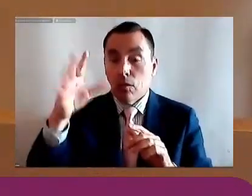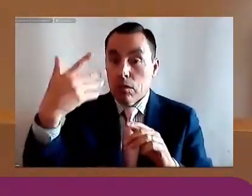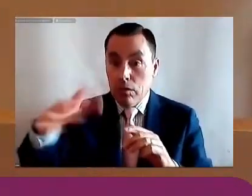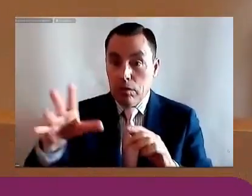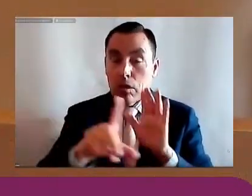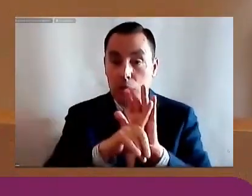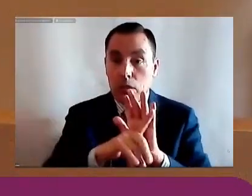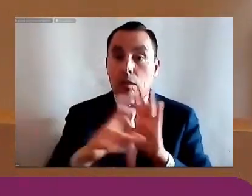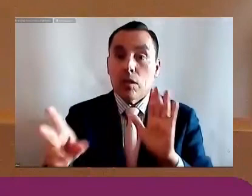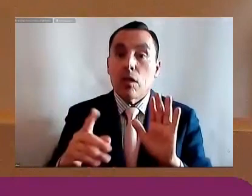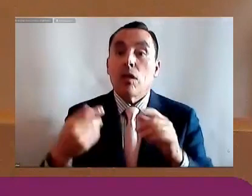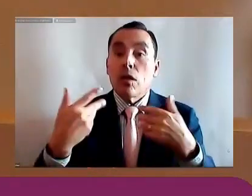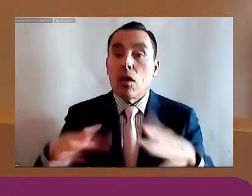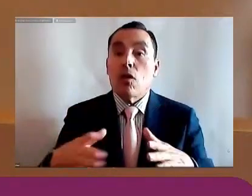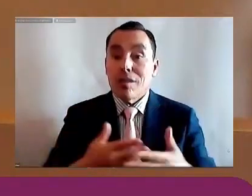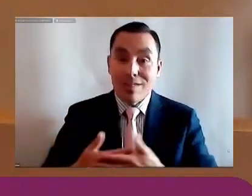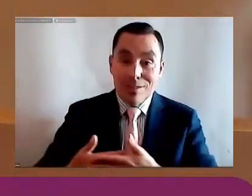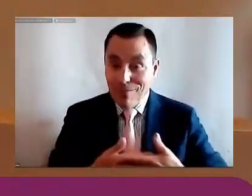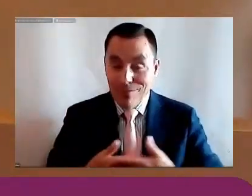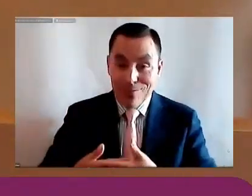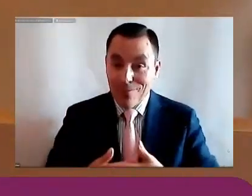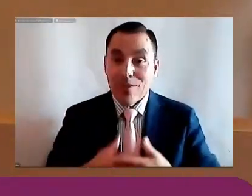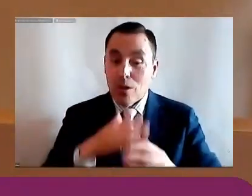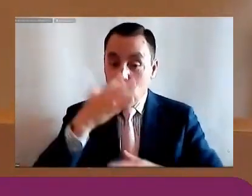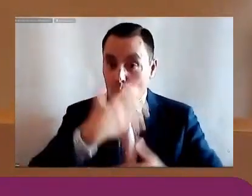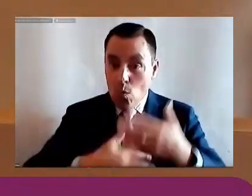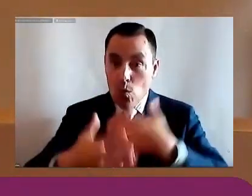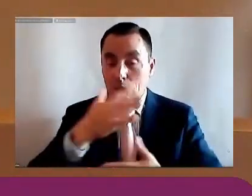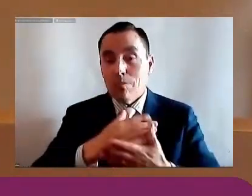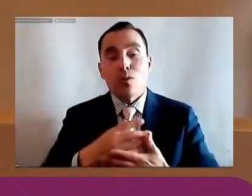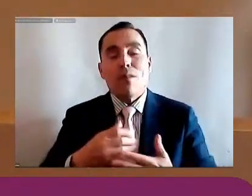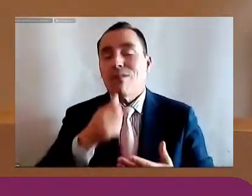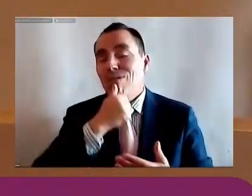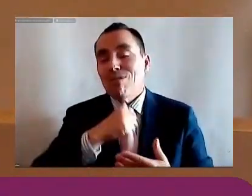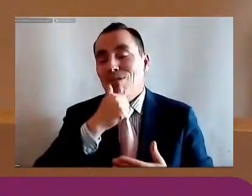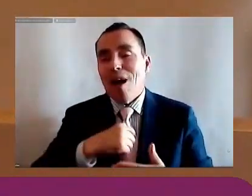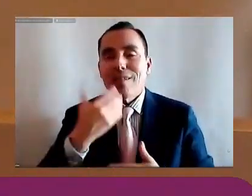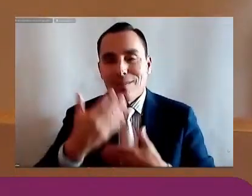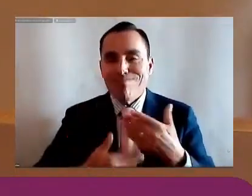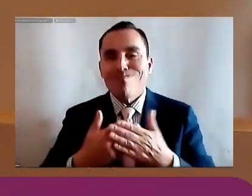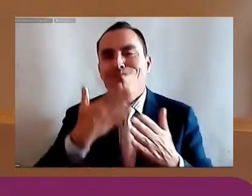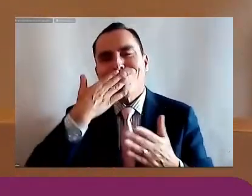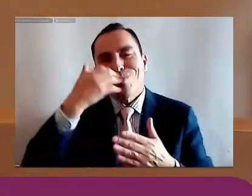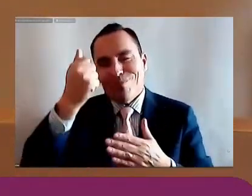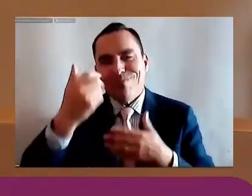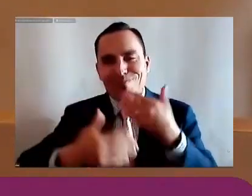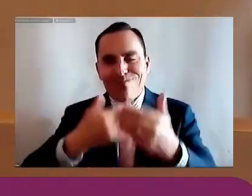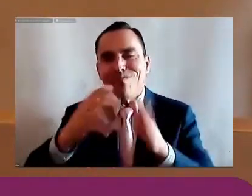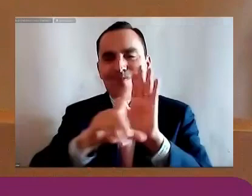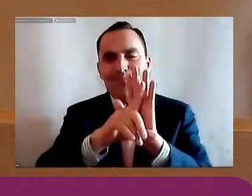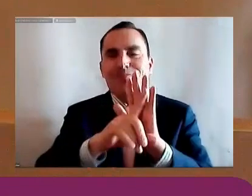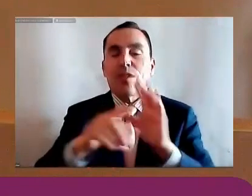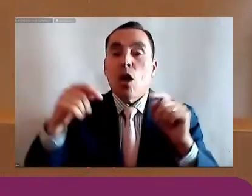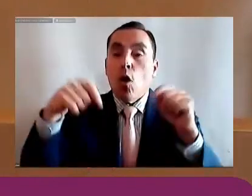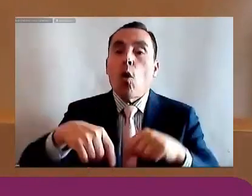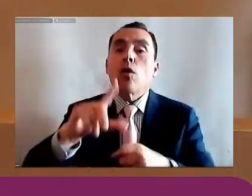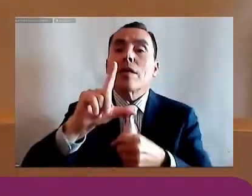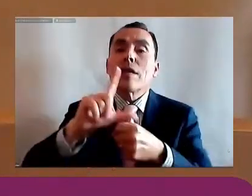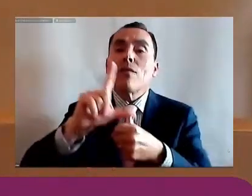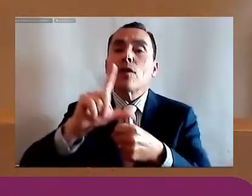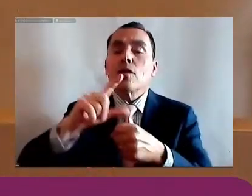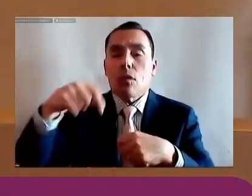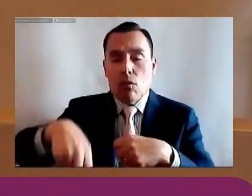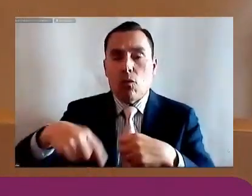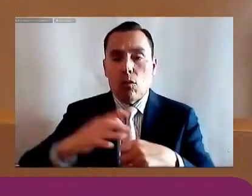de la maternidad, pero creo que queda mucho, mucho camino. O sea, los laboralistas estamos felices con la sentencia de